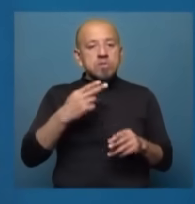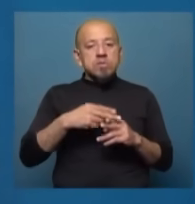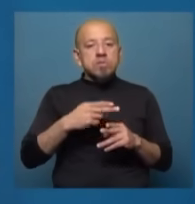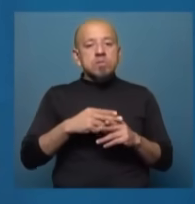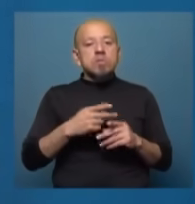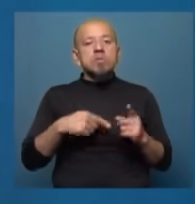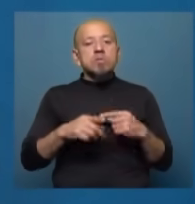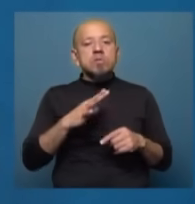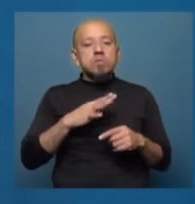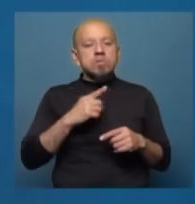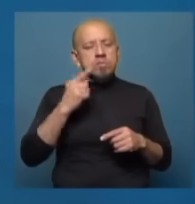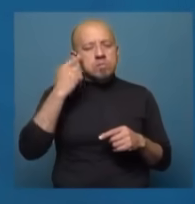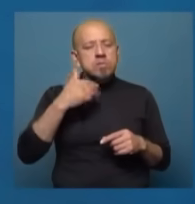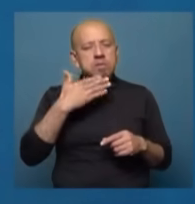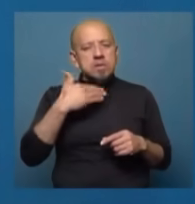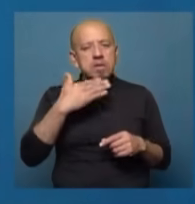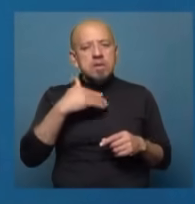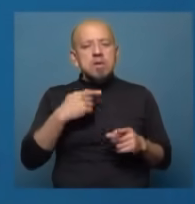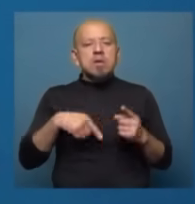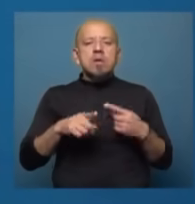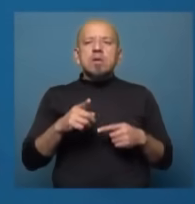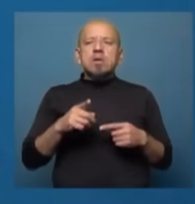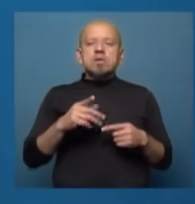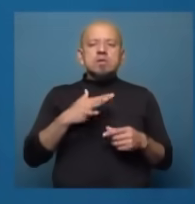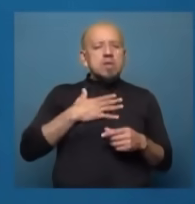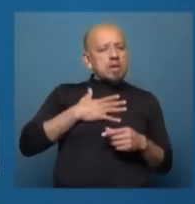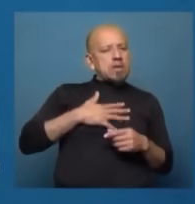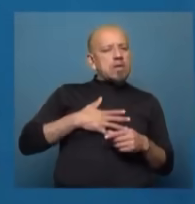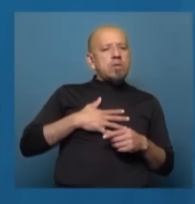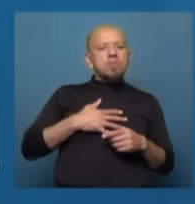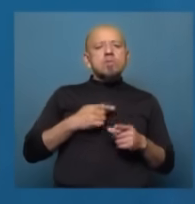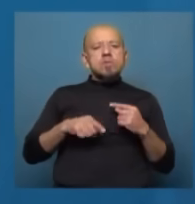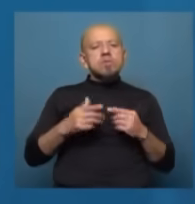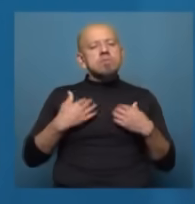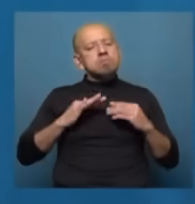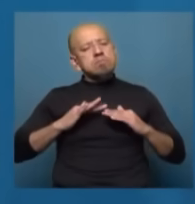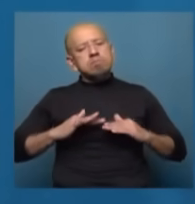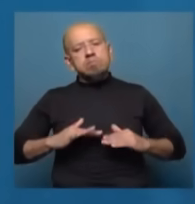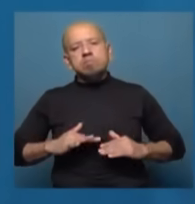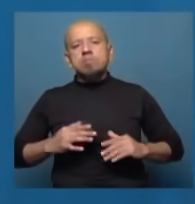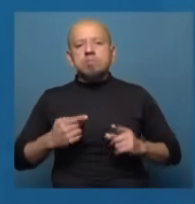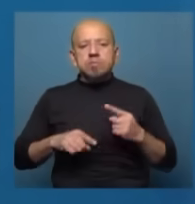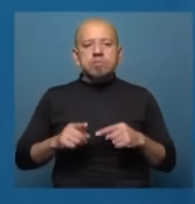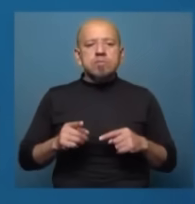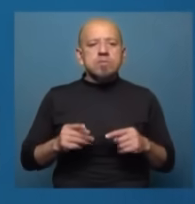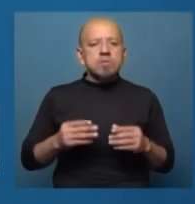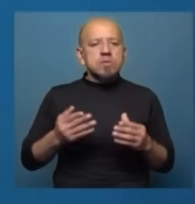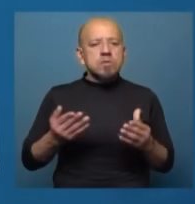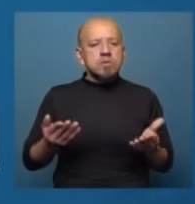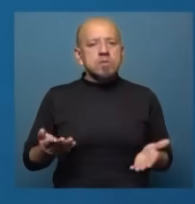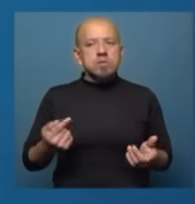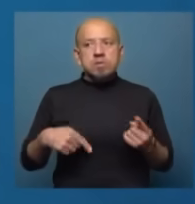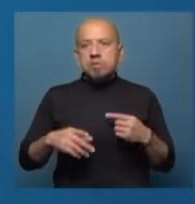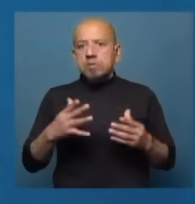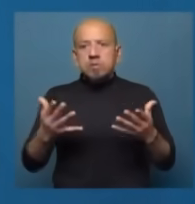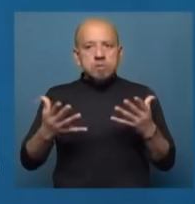a colación estábamos más tranquilos pero otros e están con con más tranquilidad en el sentido de del riesgo